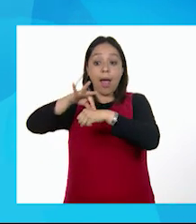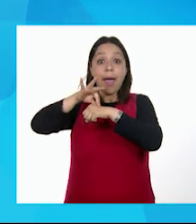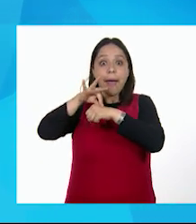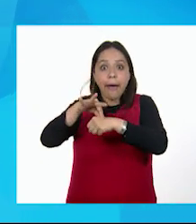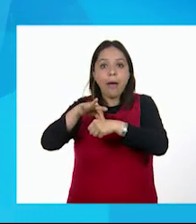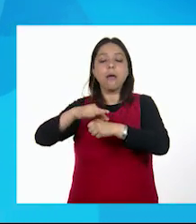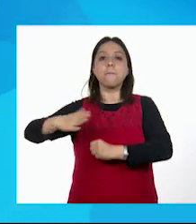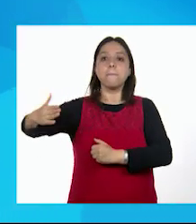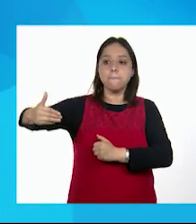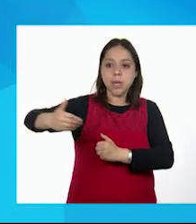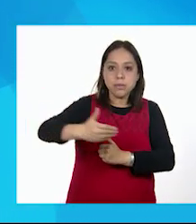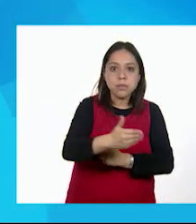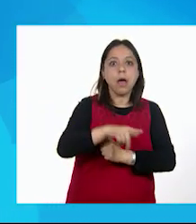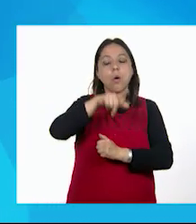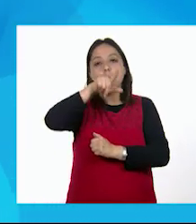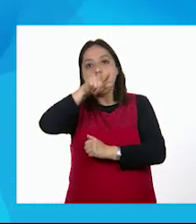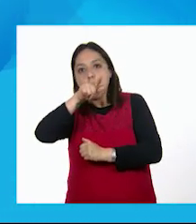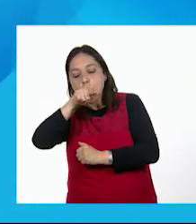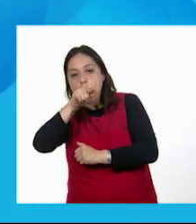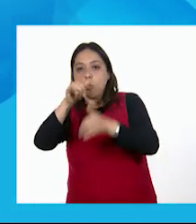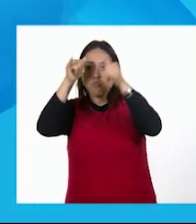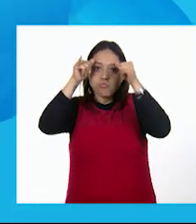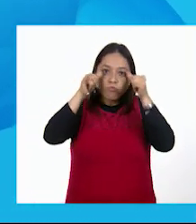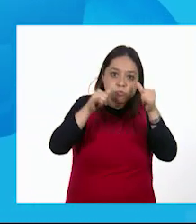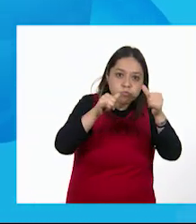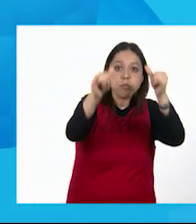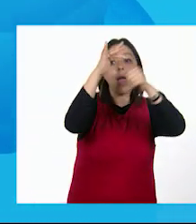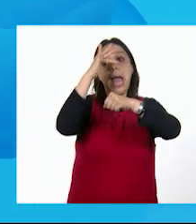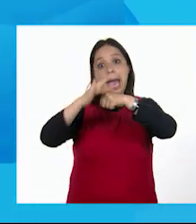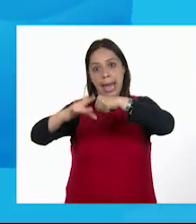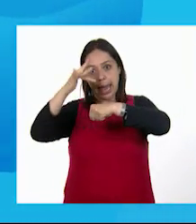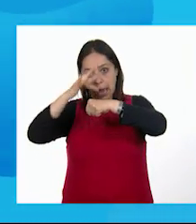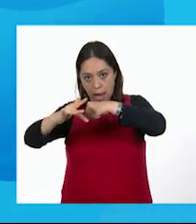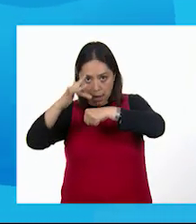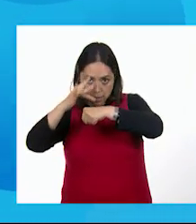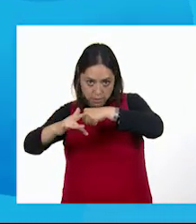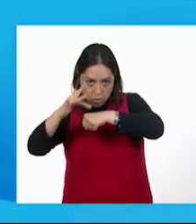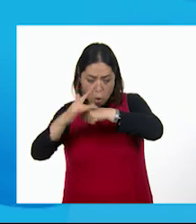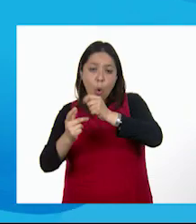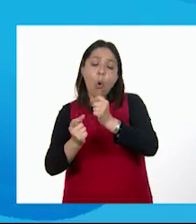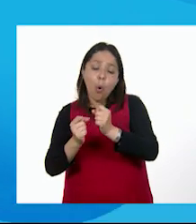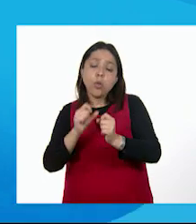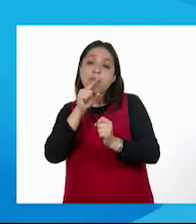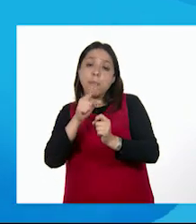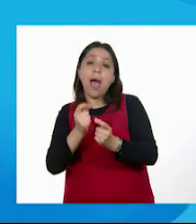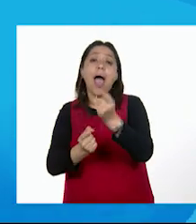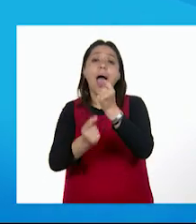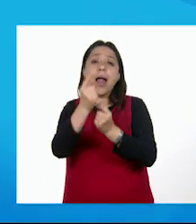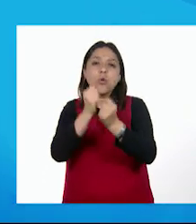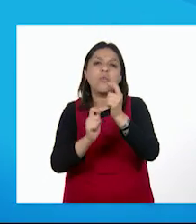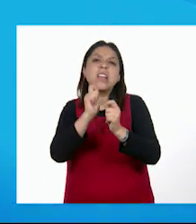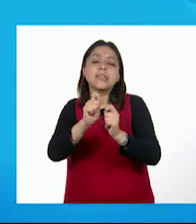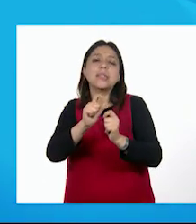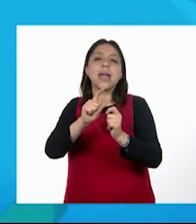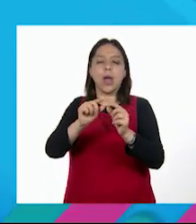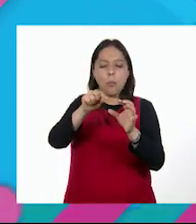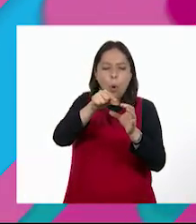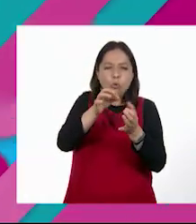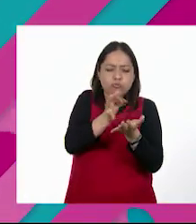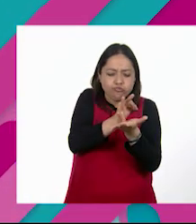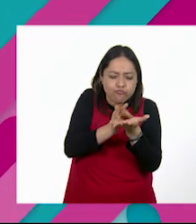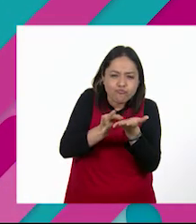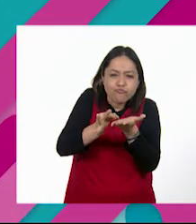pescado, el pollo, la carne de res, de cerdo, el queso y algunas leguminosas como las lentejas y frijoles.